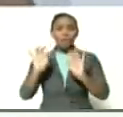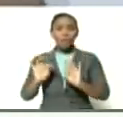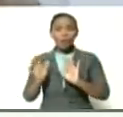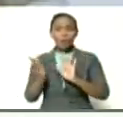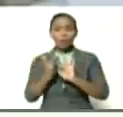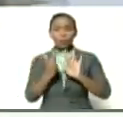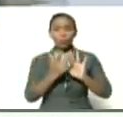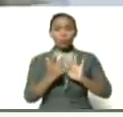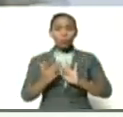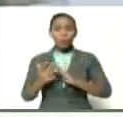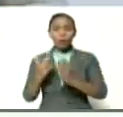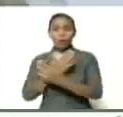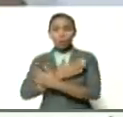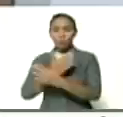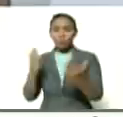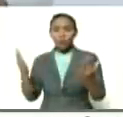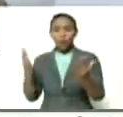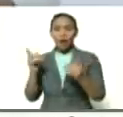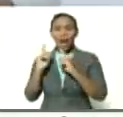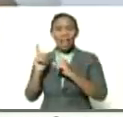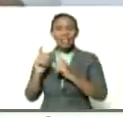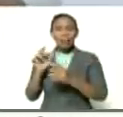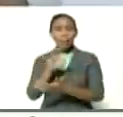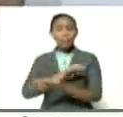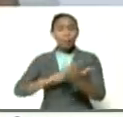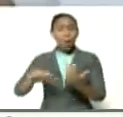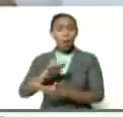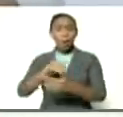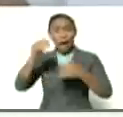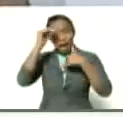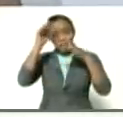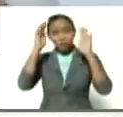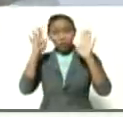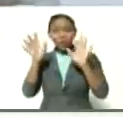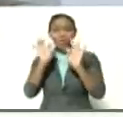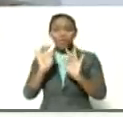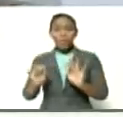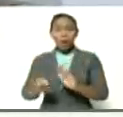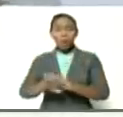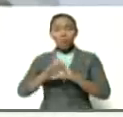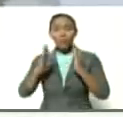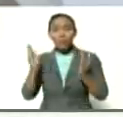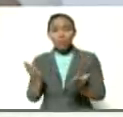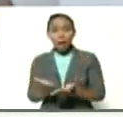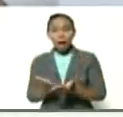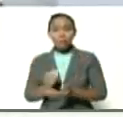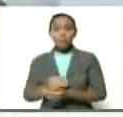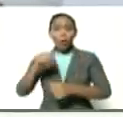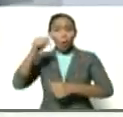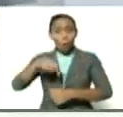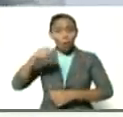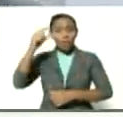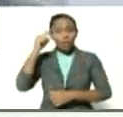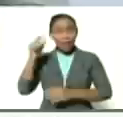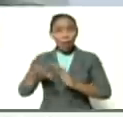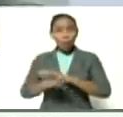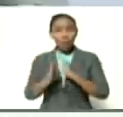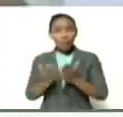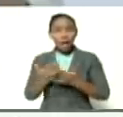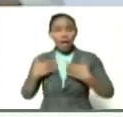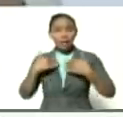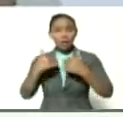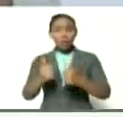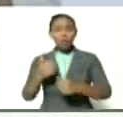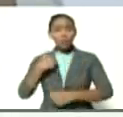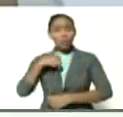los mecanismos de solidaridad. Este es un problema que debe atenderse de forma global. Hoy es el Día Mundial de la Salud.